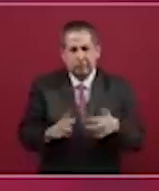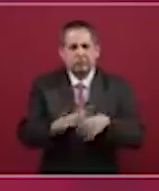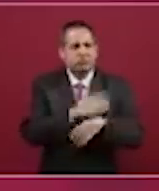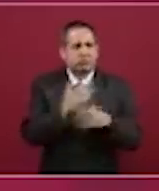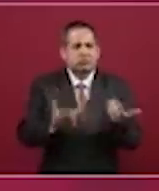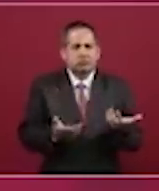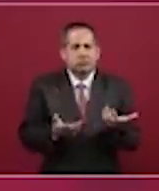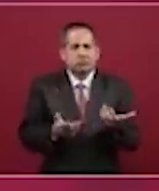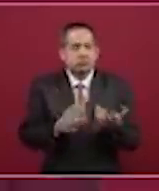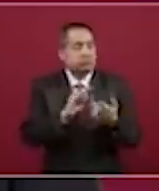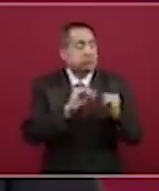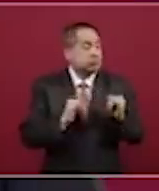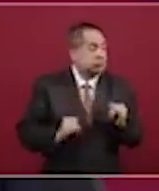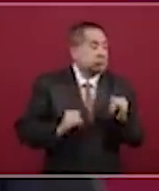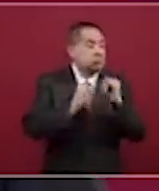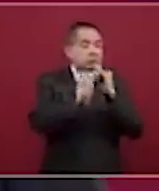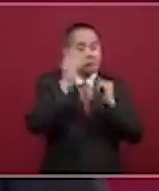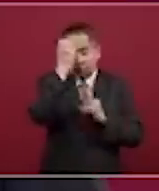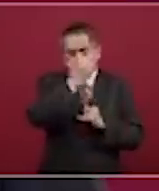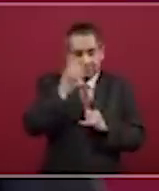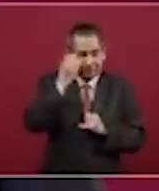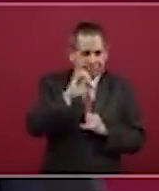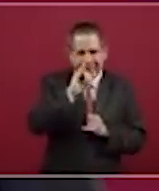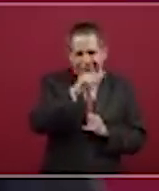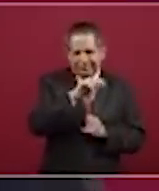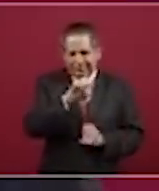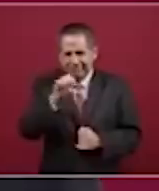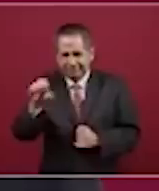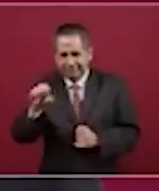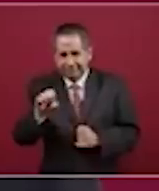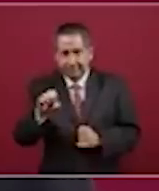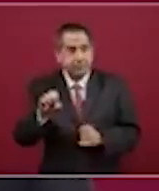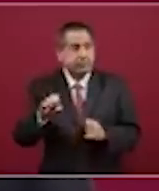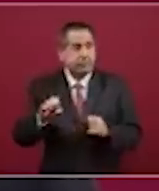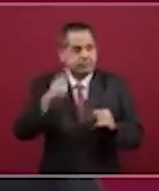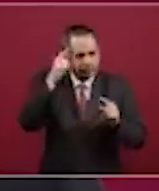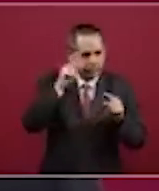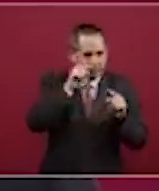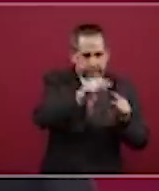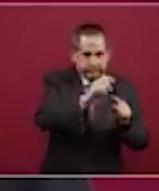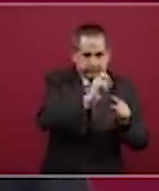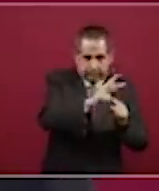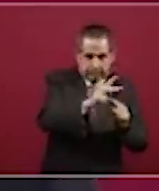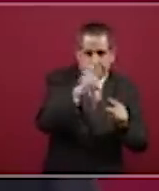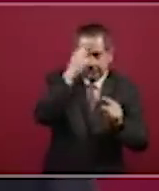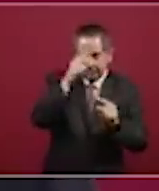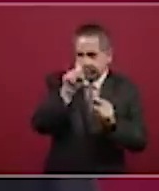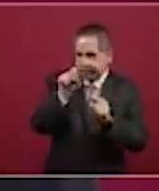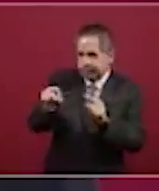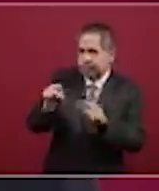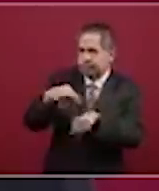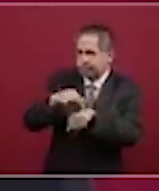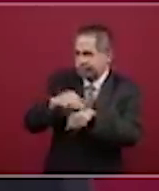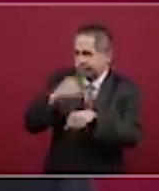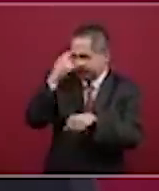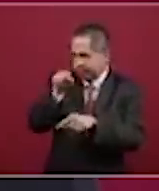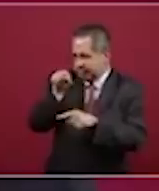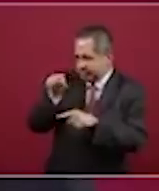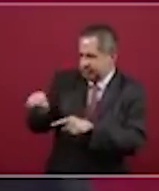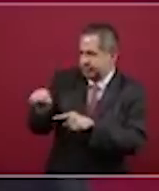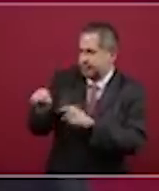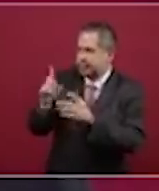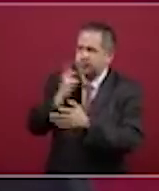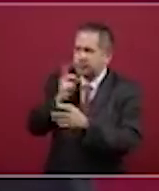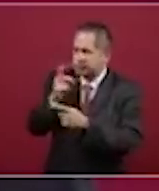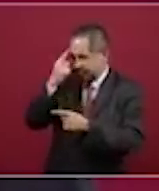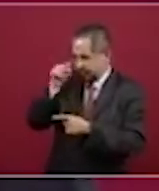se hubiesen creado institutos de evaluación en todo el gobierno para evaluar a los médicos, para evaluar